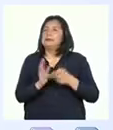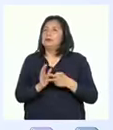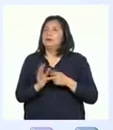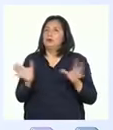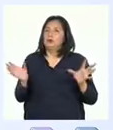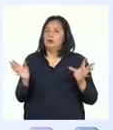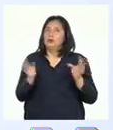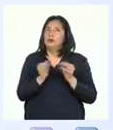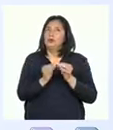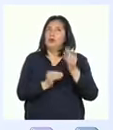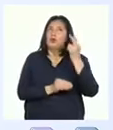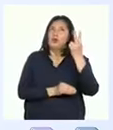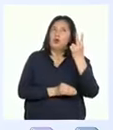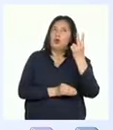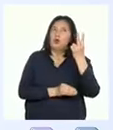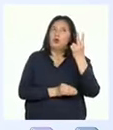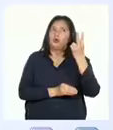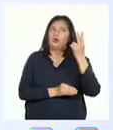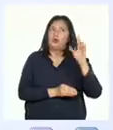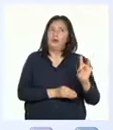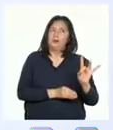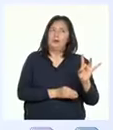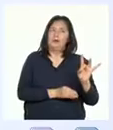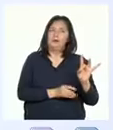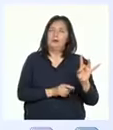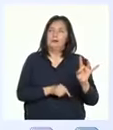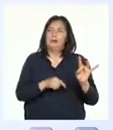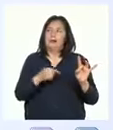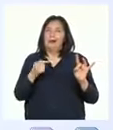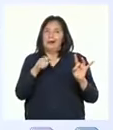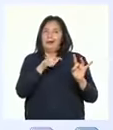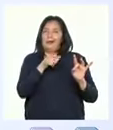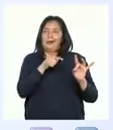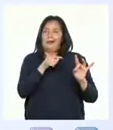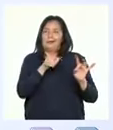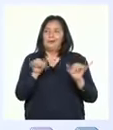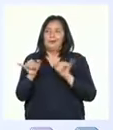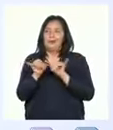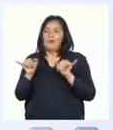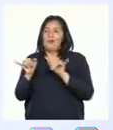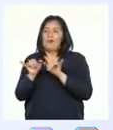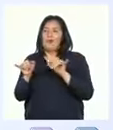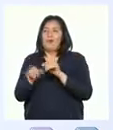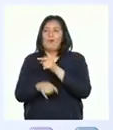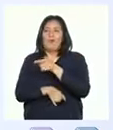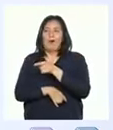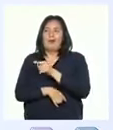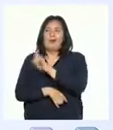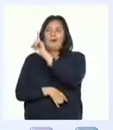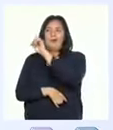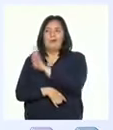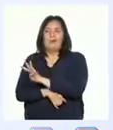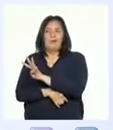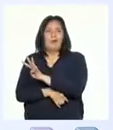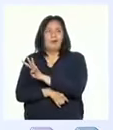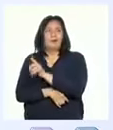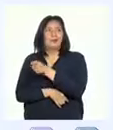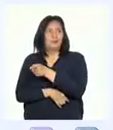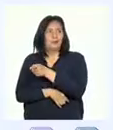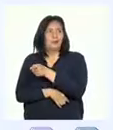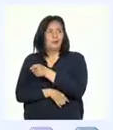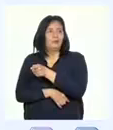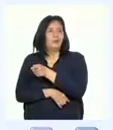si juntamos 2/8 de galón, esos 2/8 representan la misma cantidad que 1/4 de